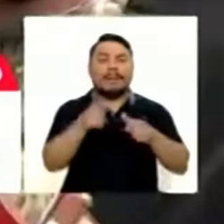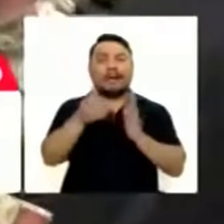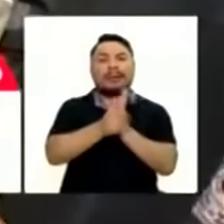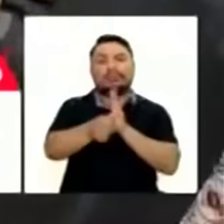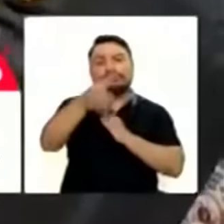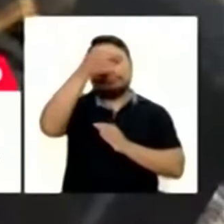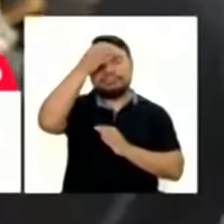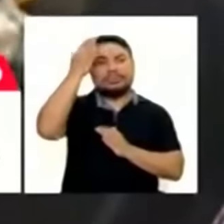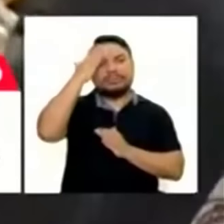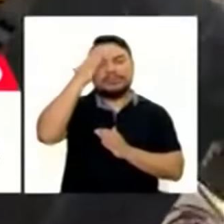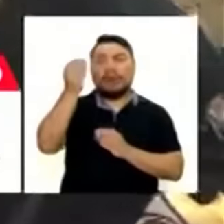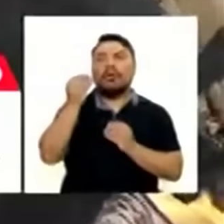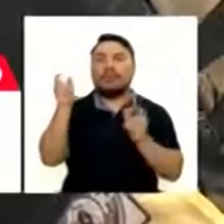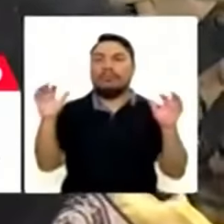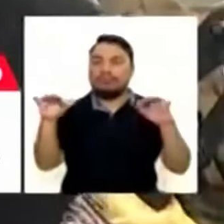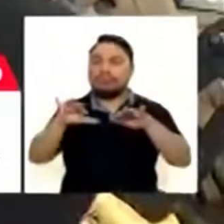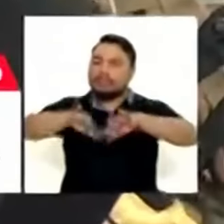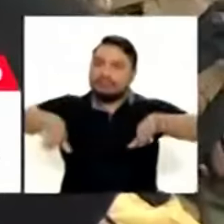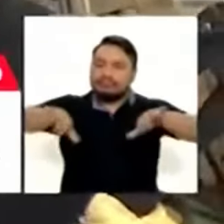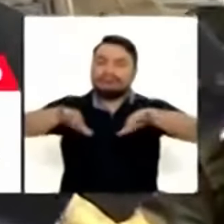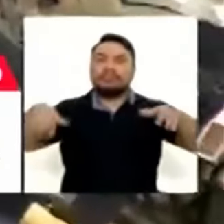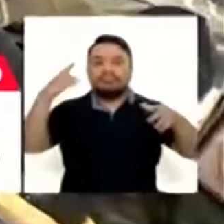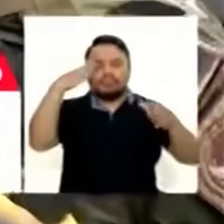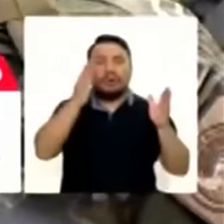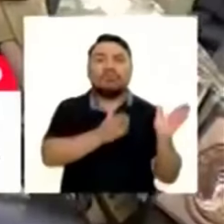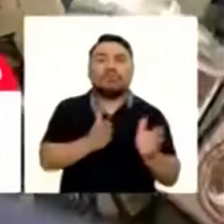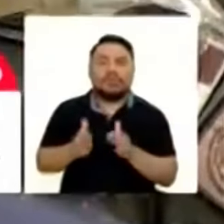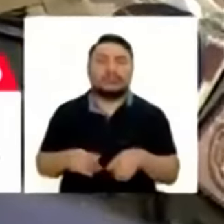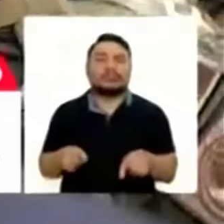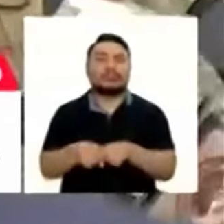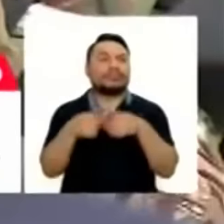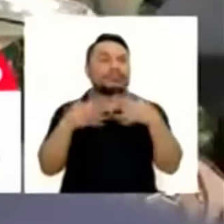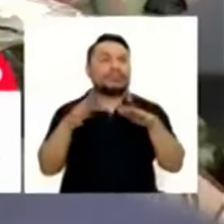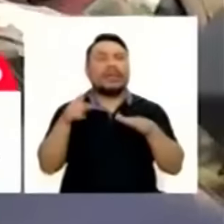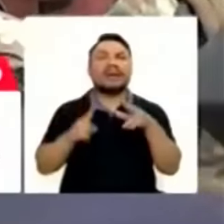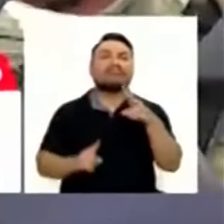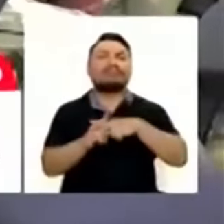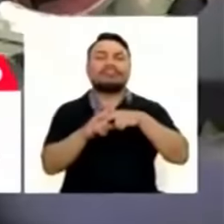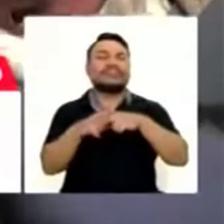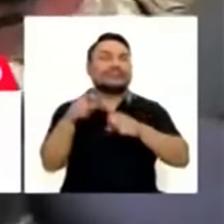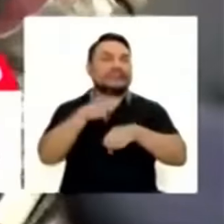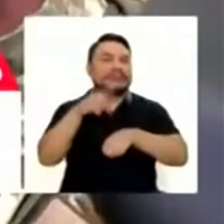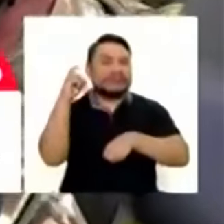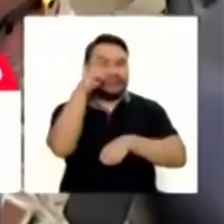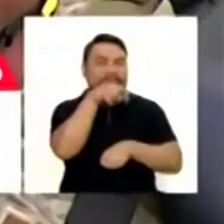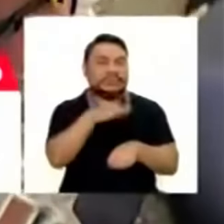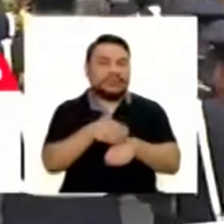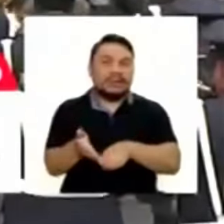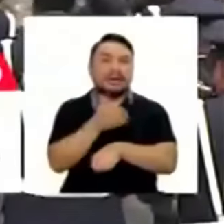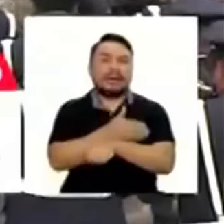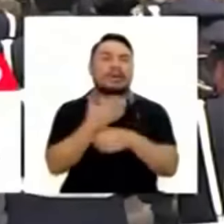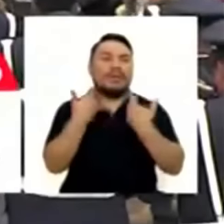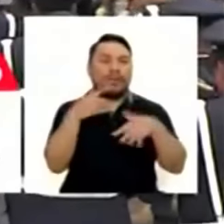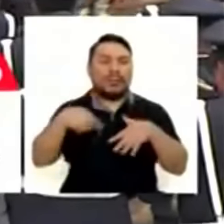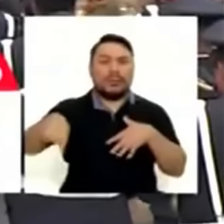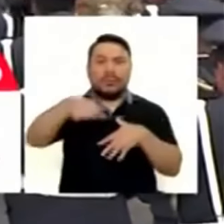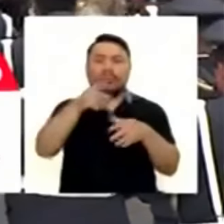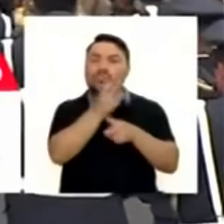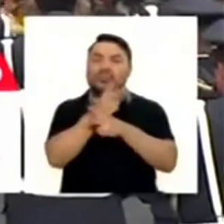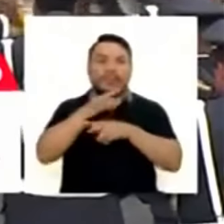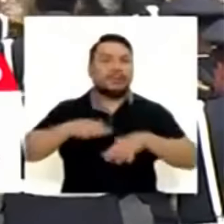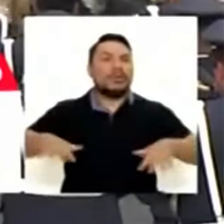las manifestaciones no autorizadas, violentas o de cualquier índole, así como prevenir altercados en grandes